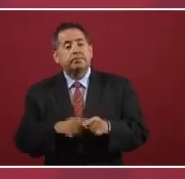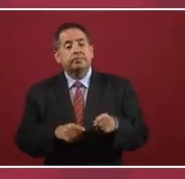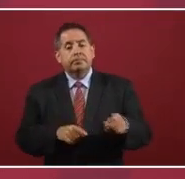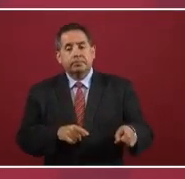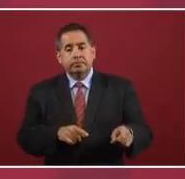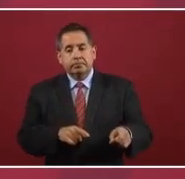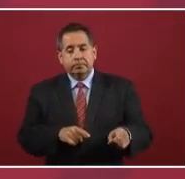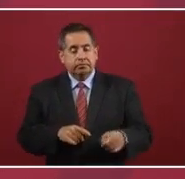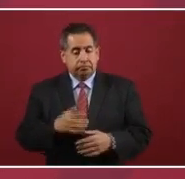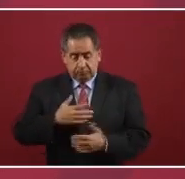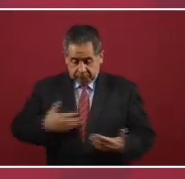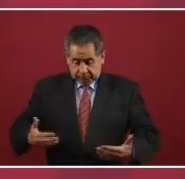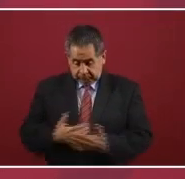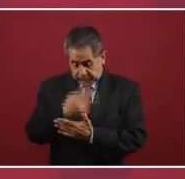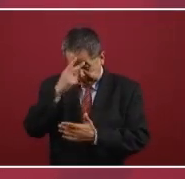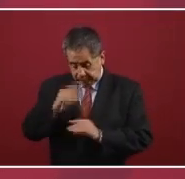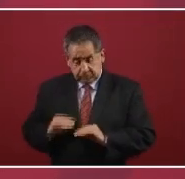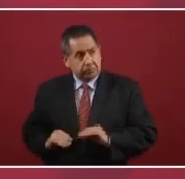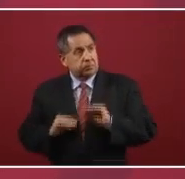nuestros paisanos,